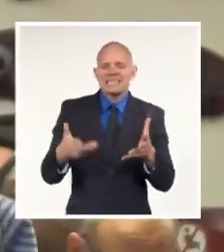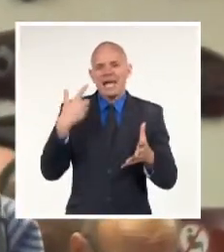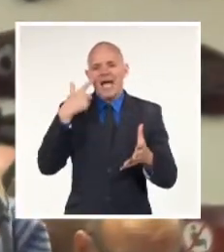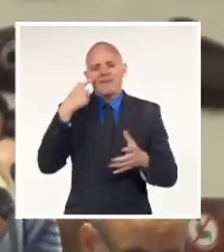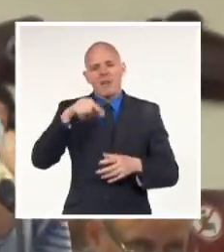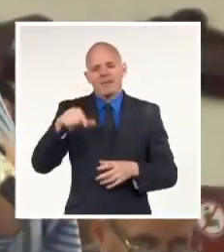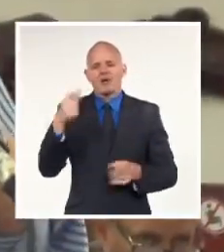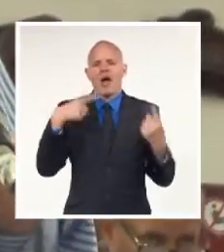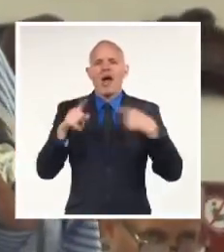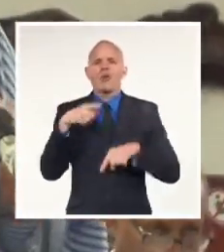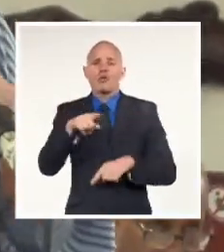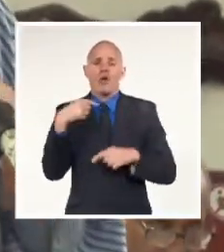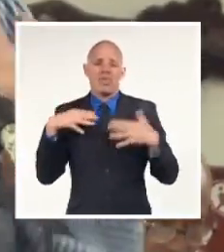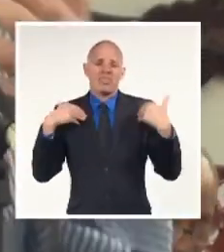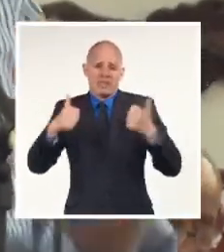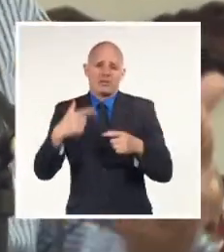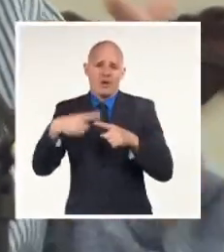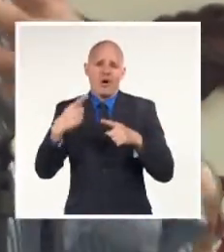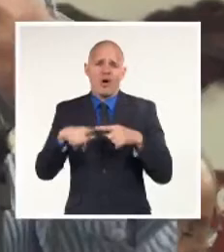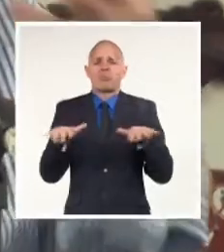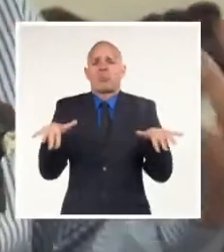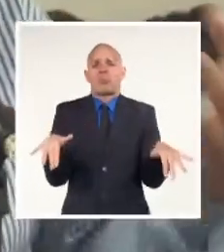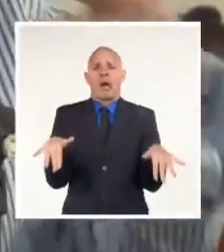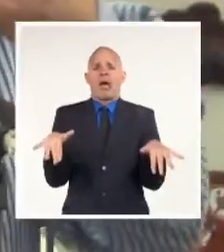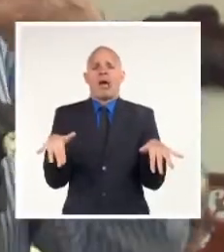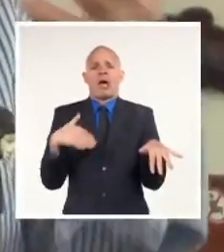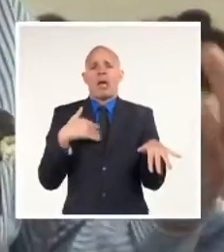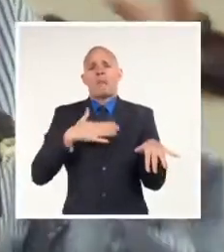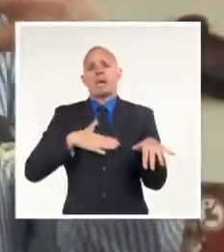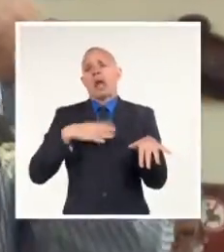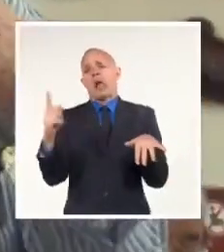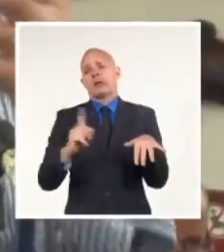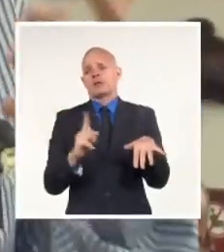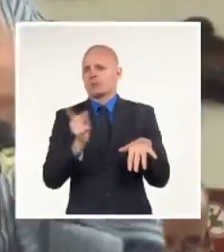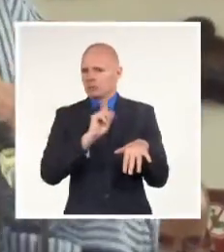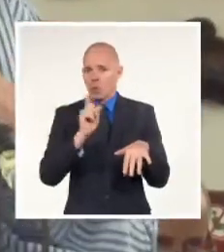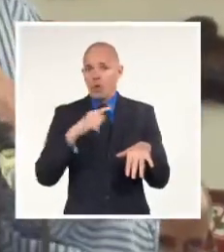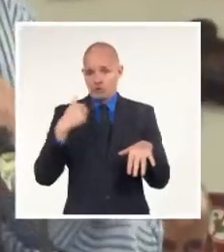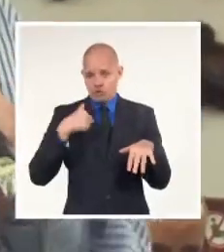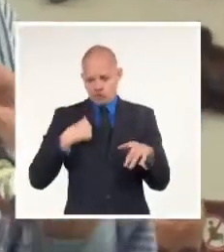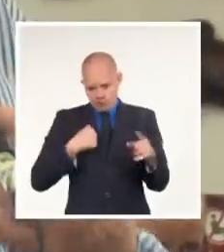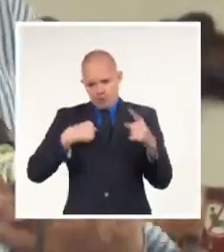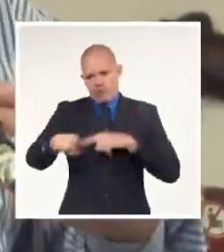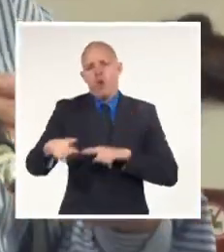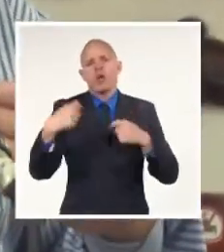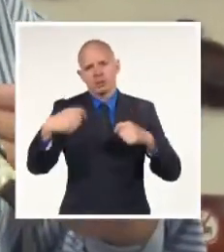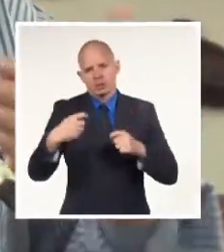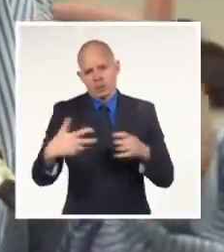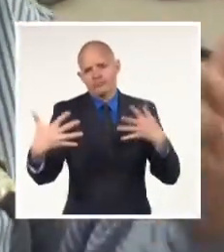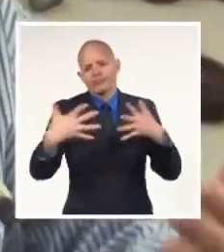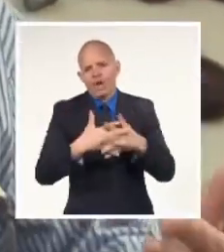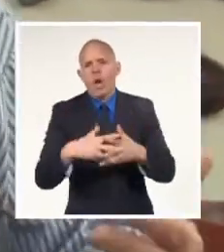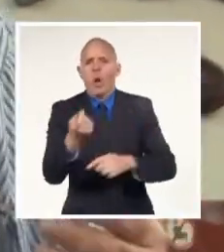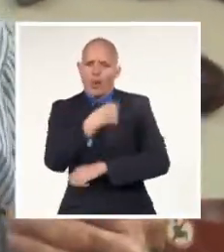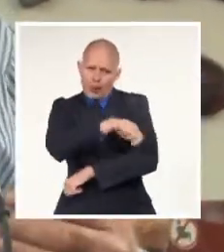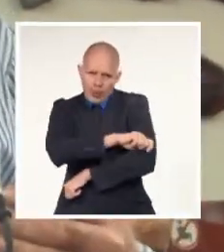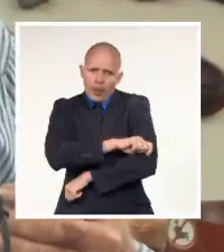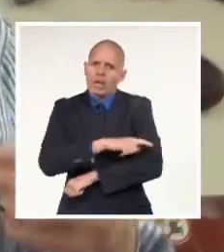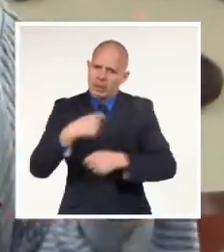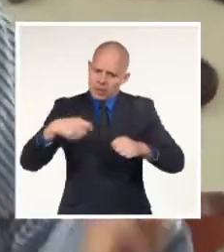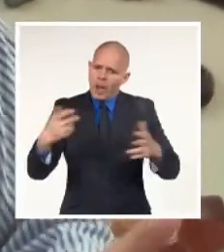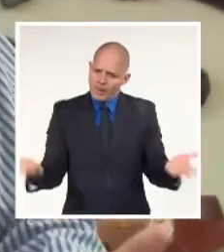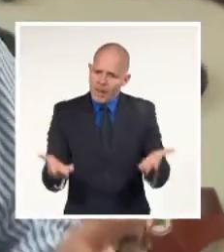a verme, yo soy el que sé. Y creo que este es un proceso de ambas partes. Y que ese proceso, si bien está en